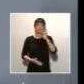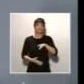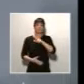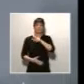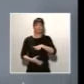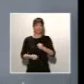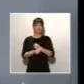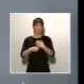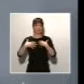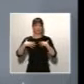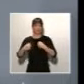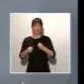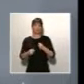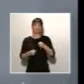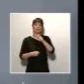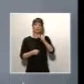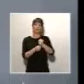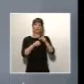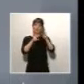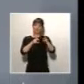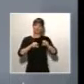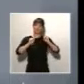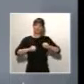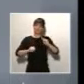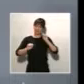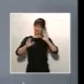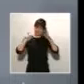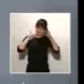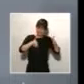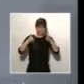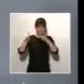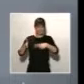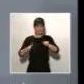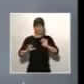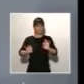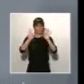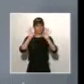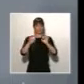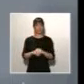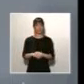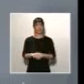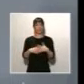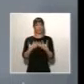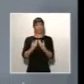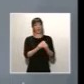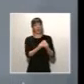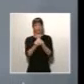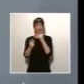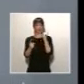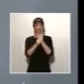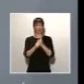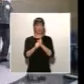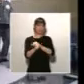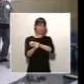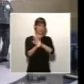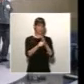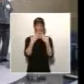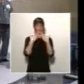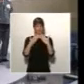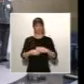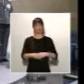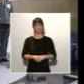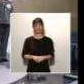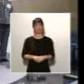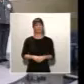debemos encargarnos de ellos especialmente. Ahora, todos juntos en contra del virus. Muchas gracias. General, si me permite,